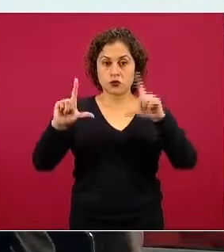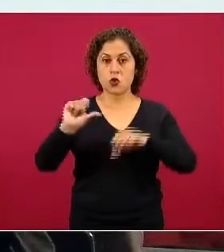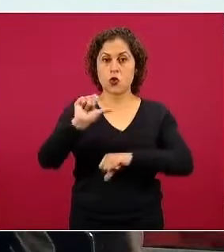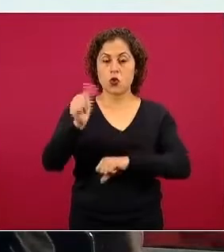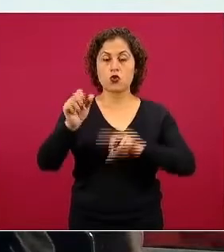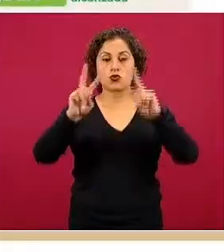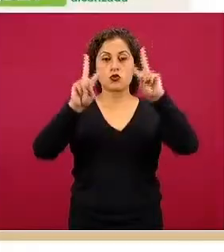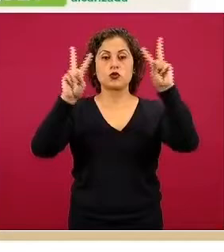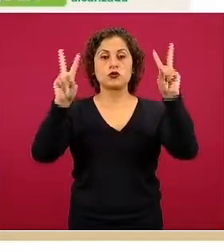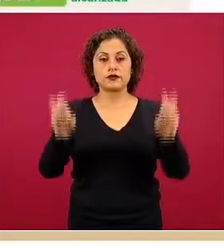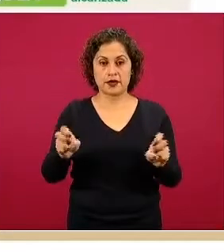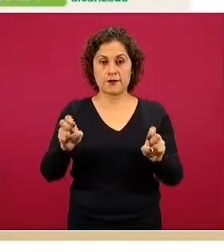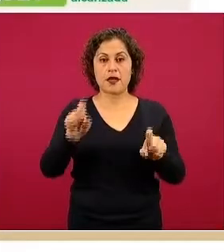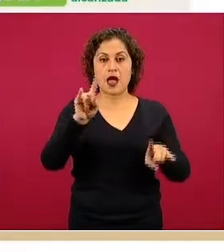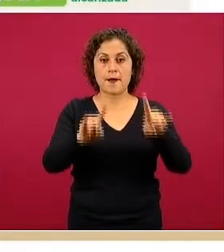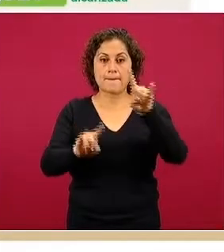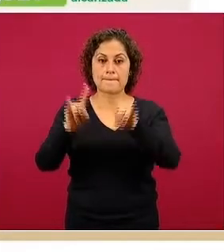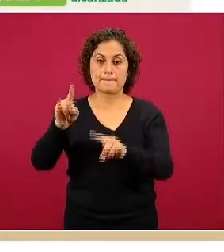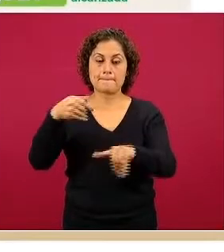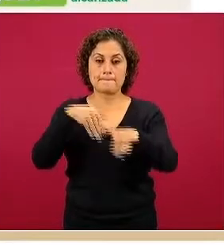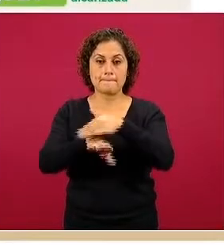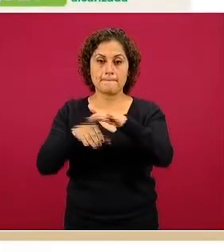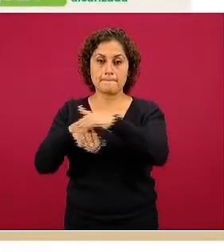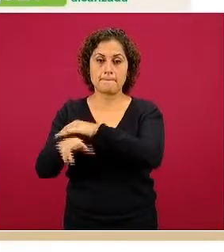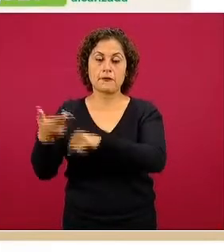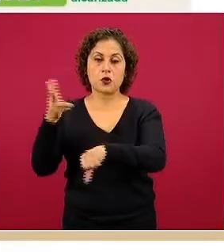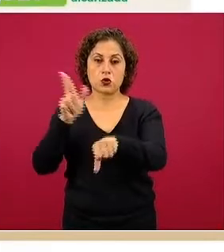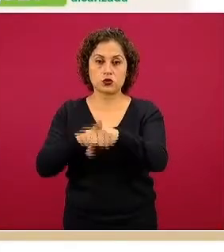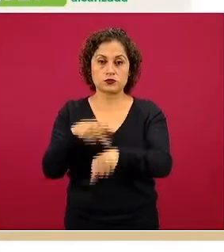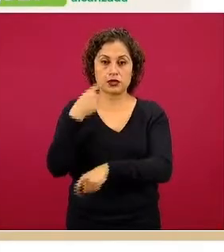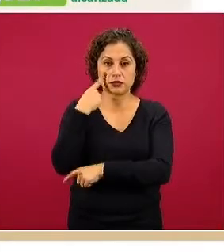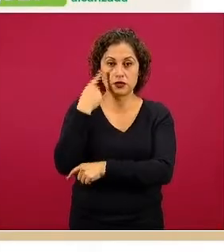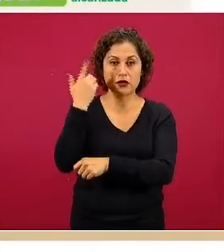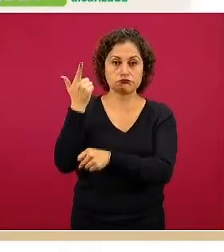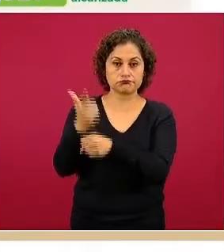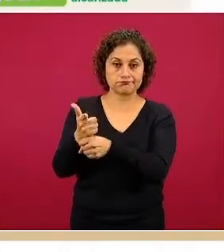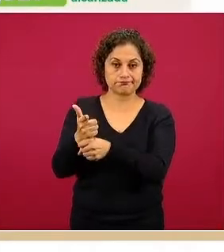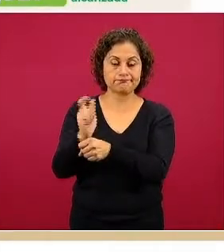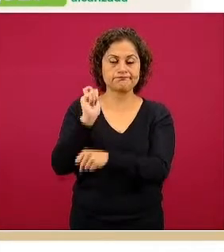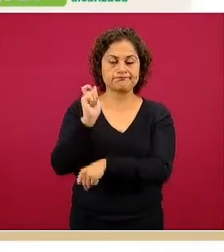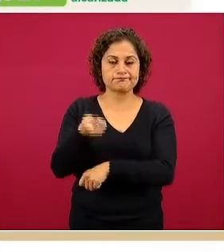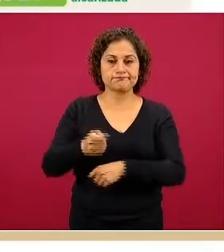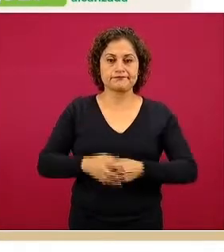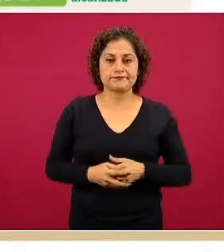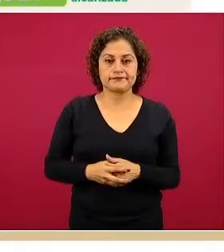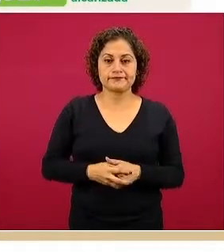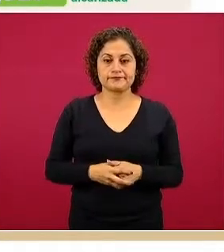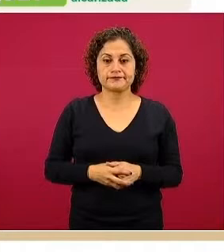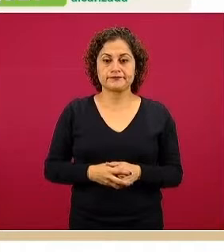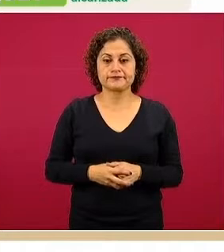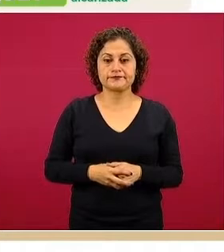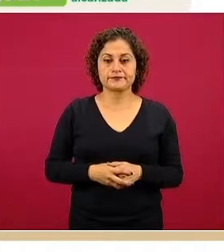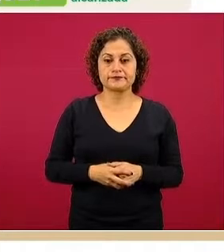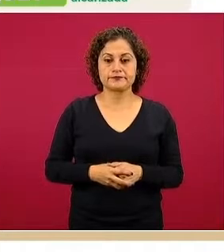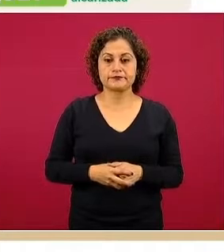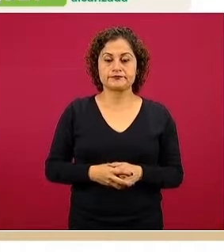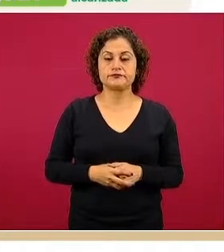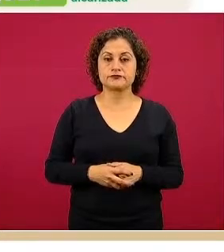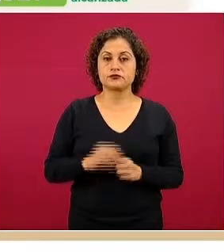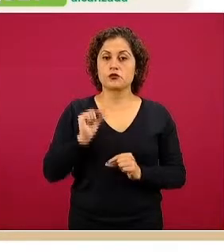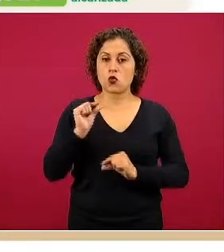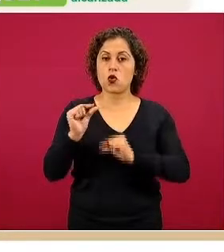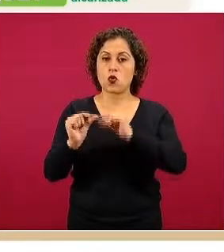ocupación hospitalaria sigue viéndose con un incremento, con una tendencia al